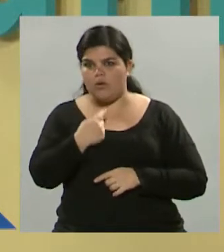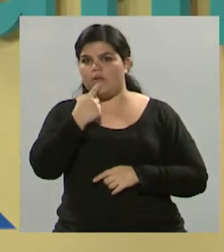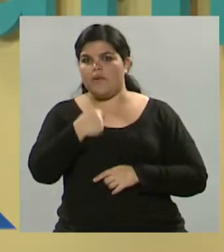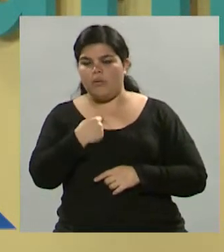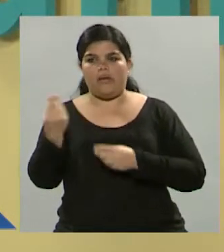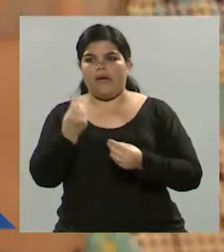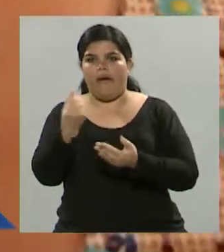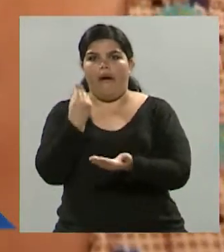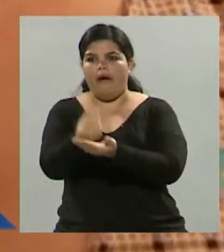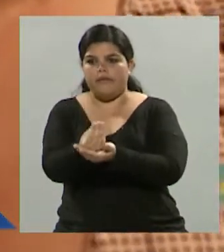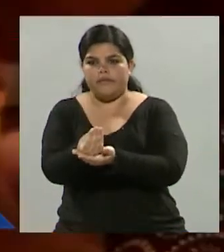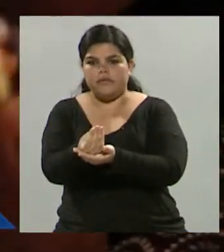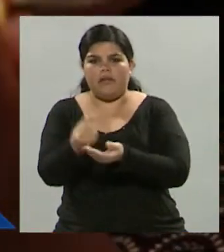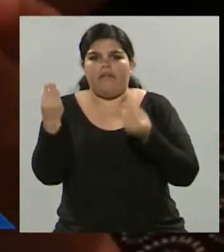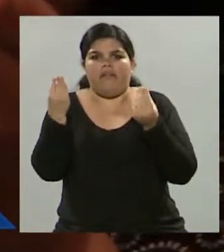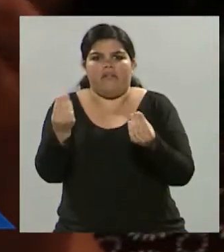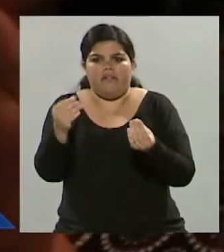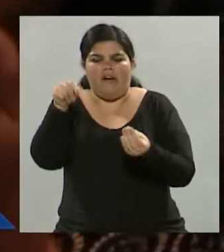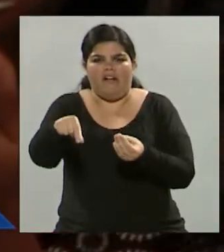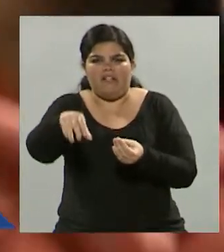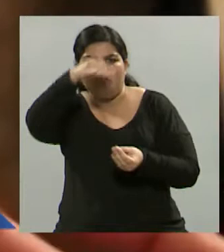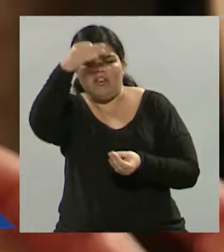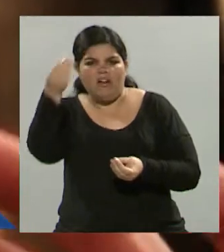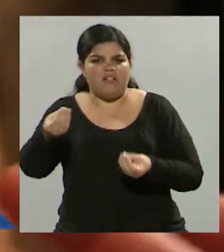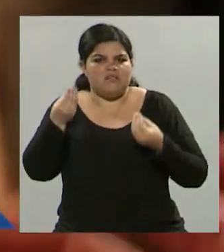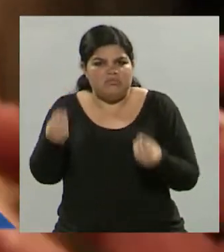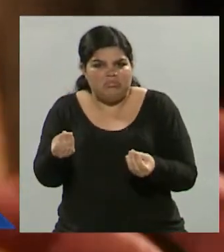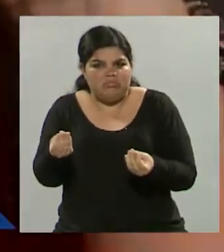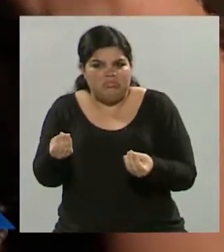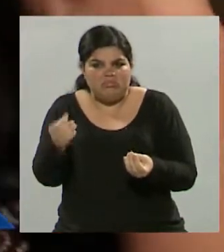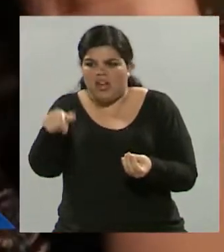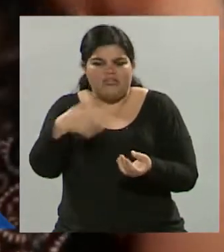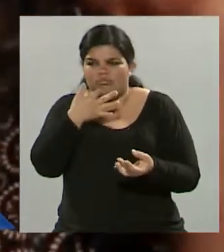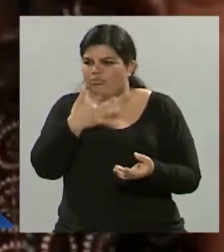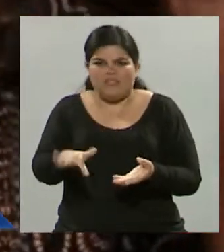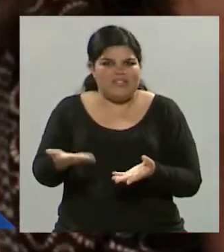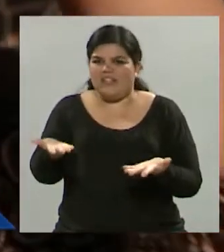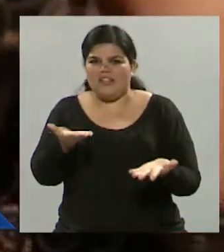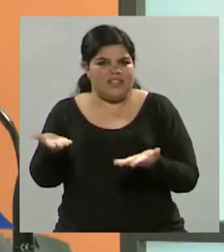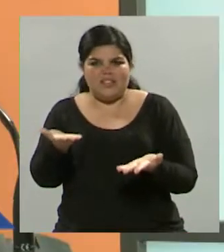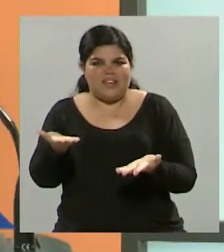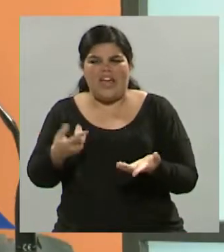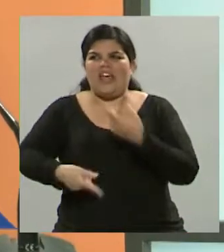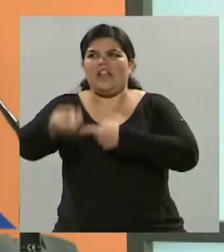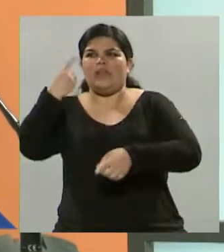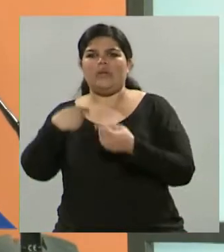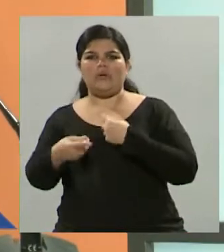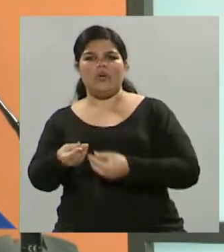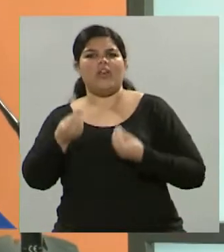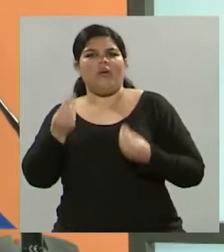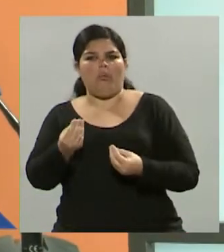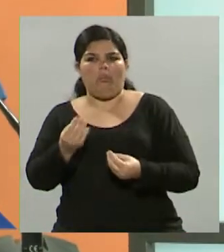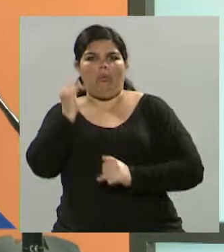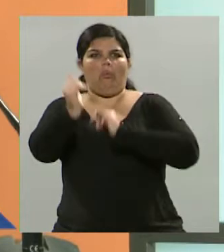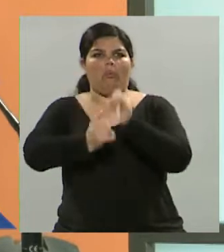qué hacen en esa obra de teatro donde al parecer no se entiende tanto la historia, el relato.